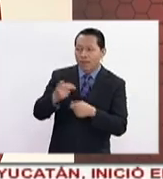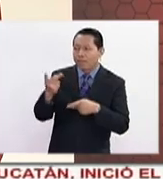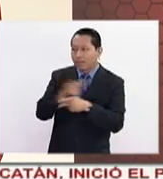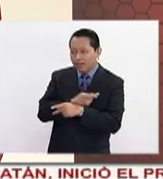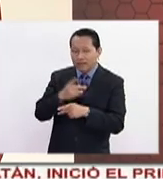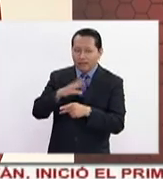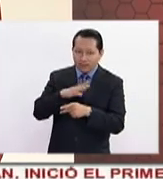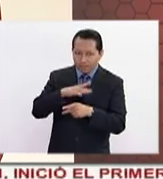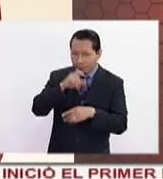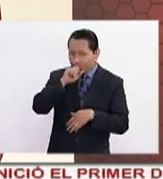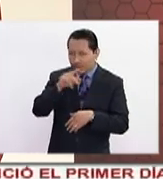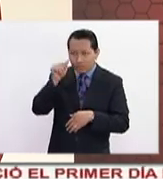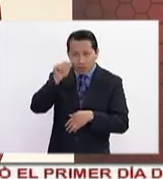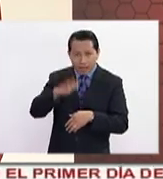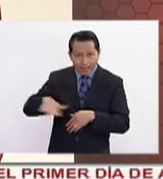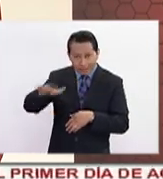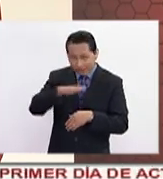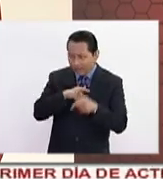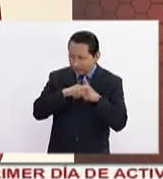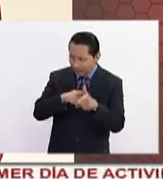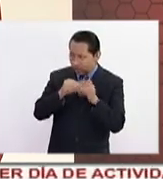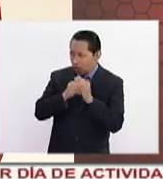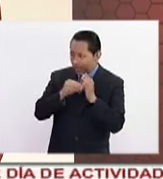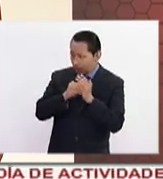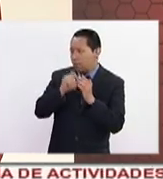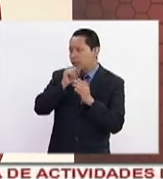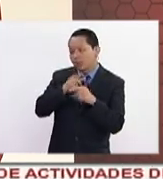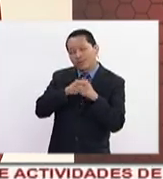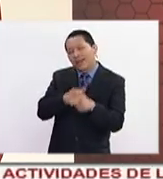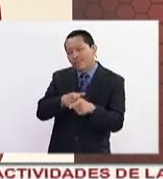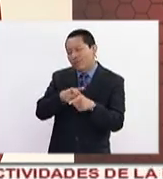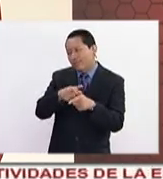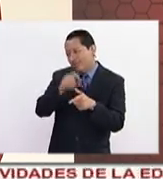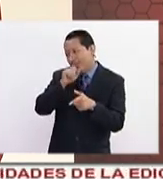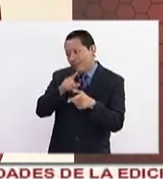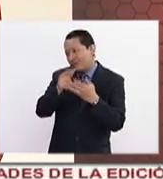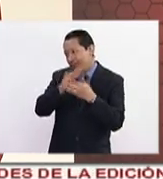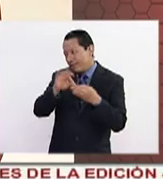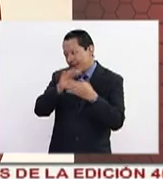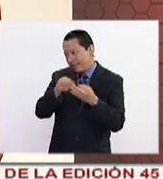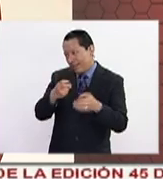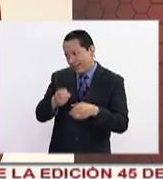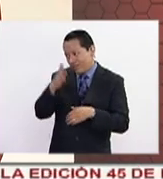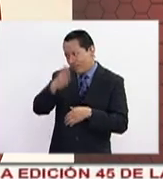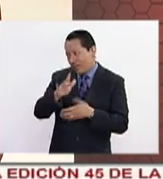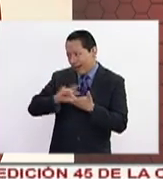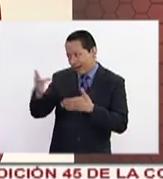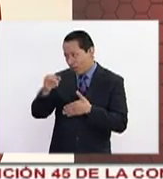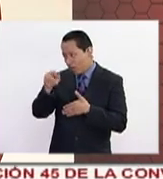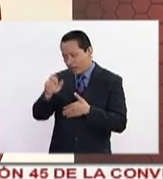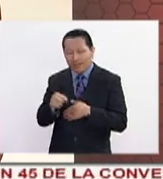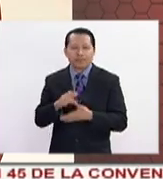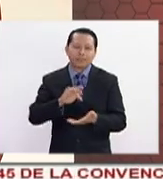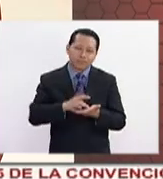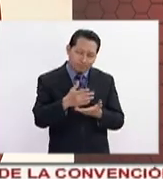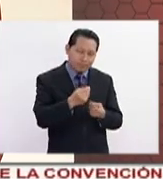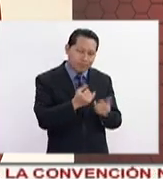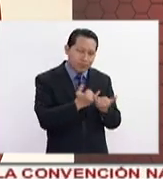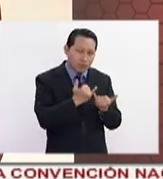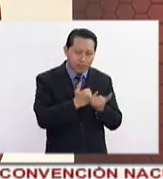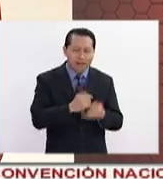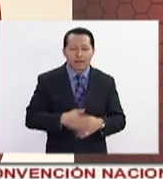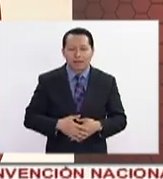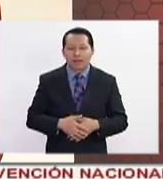ahí ebulliendo en Asia constantemente y pues seguiremos seguramente aquí hablando de eso en el futuro. Gracias, Jorge. Muchísimas gracias.